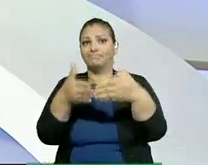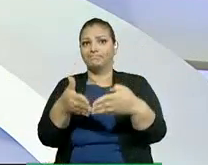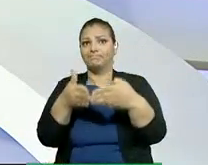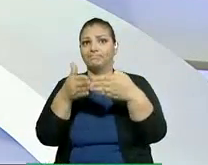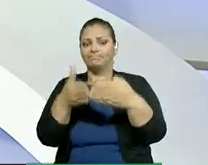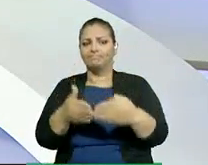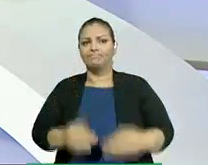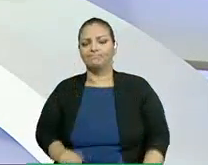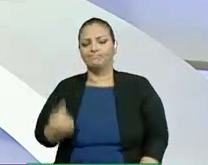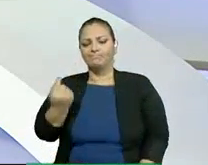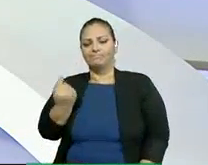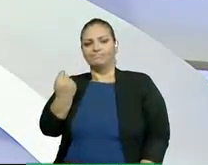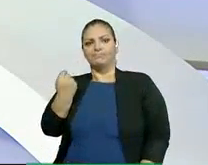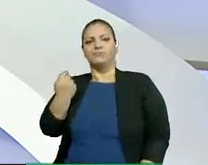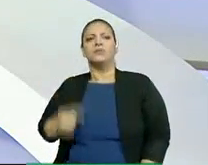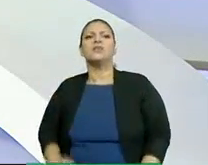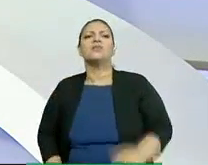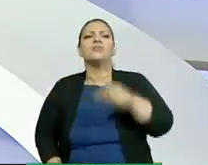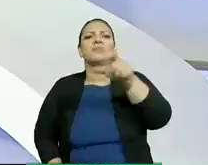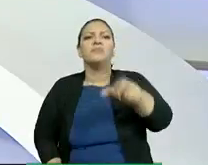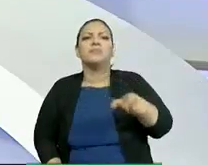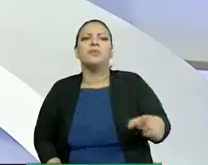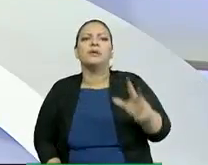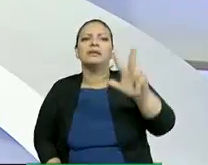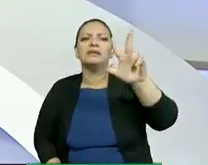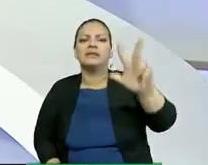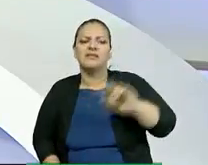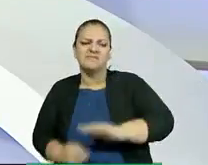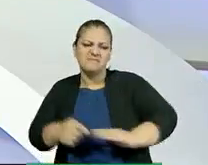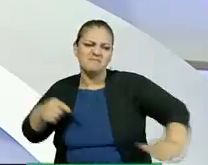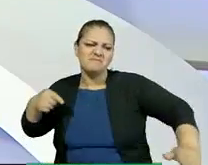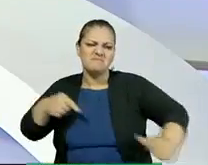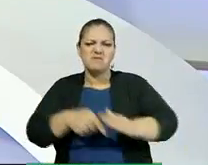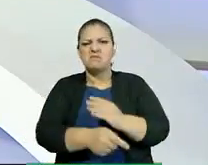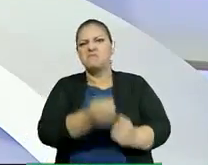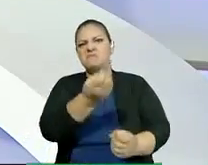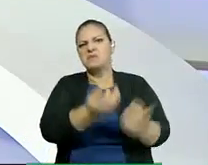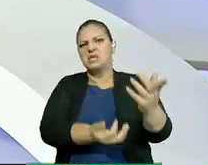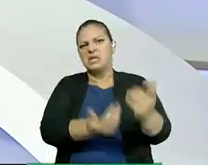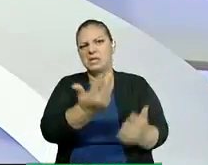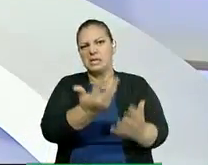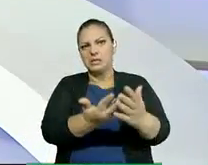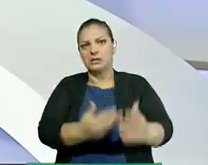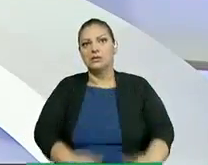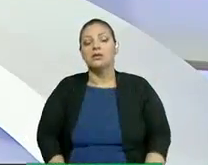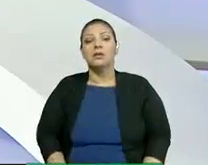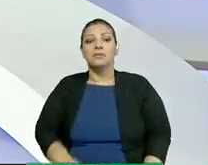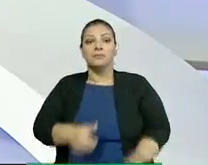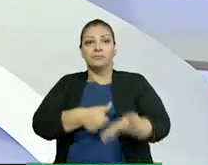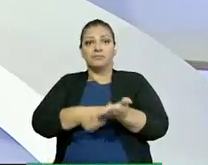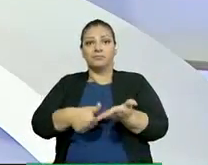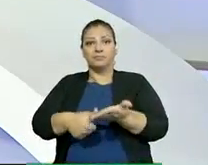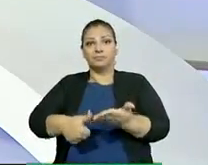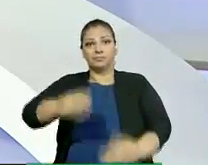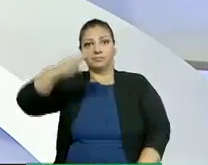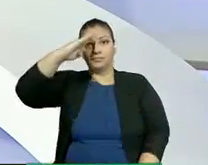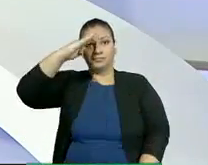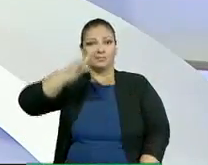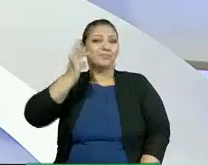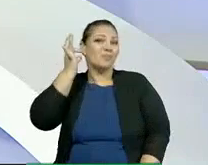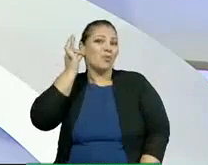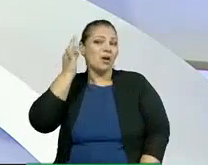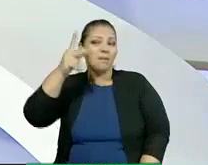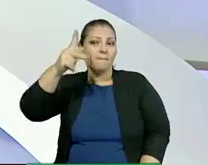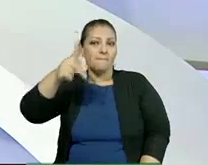es el desarrollo de la información de inmediato. La ministra del Interior, María Paula Romo, lamentó y rechazó la forma